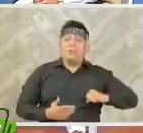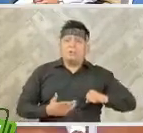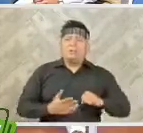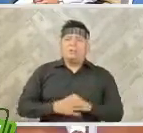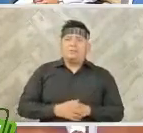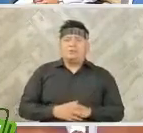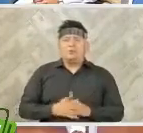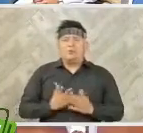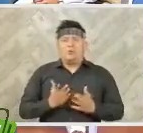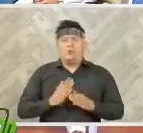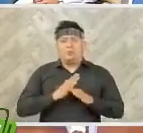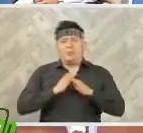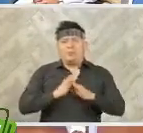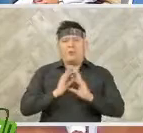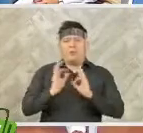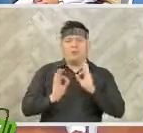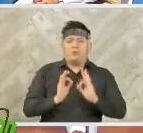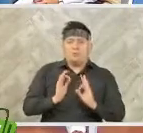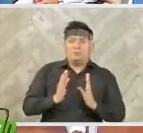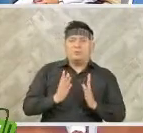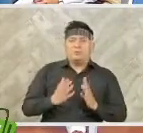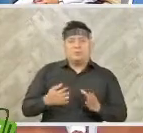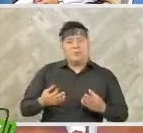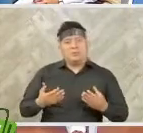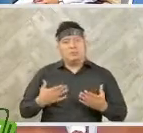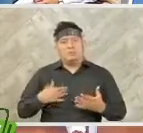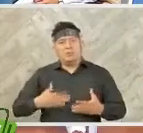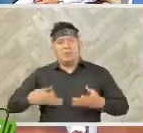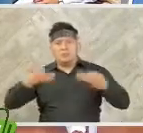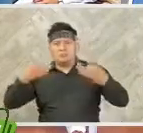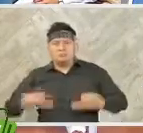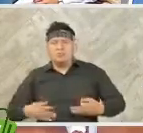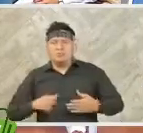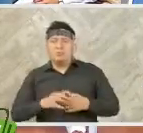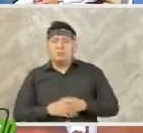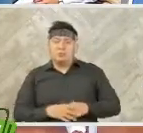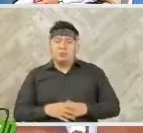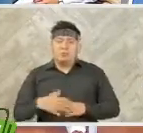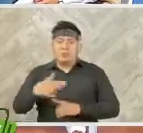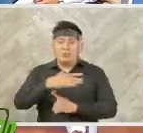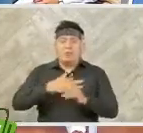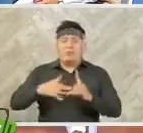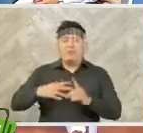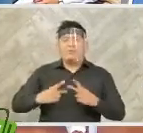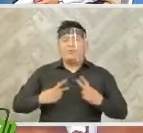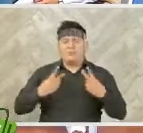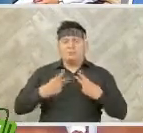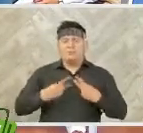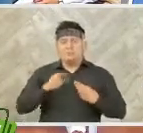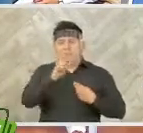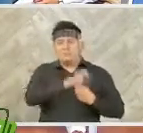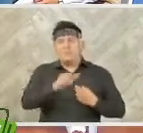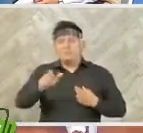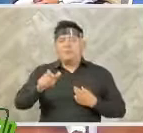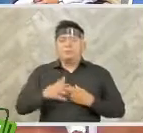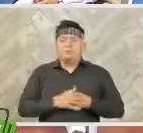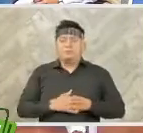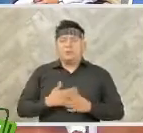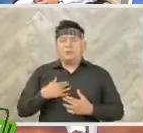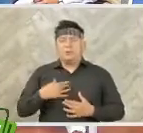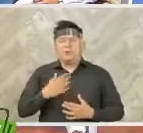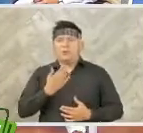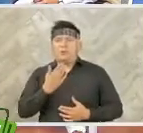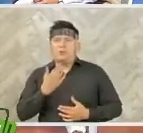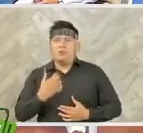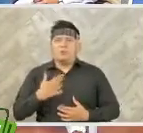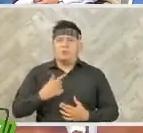desde la protección y garantía de ese desarrollo y de los medios de vida que tiene cada uno de los habitantes. Hablamos del empoderamiento